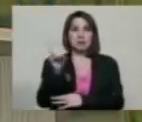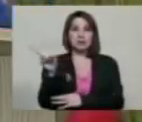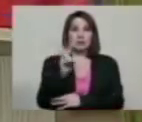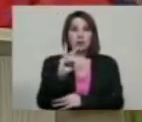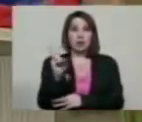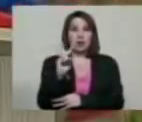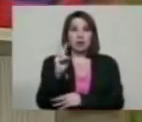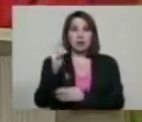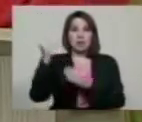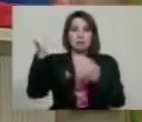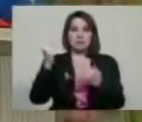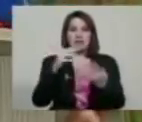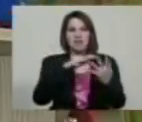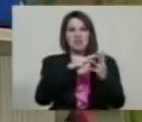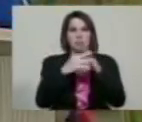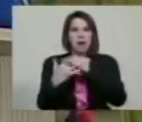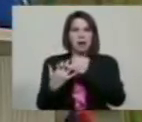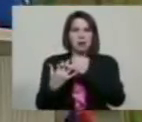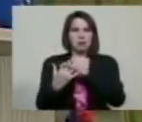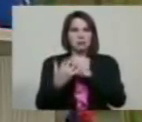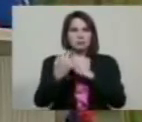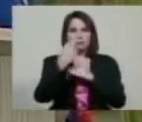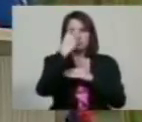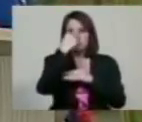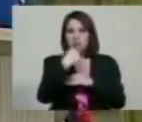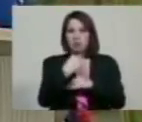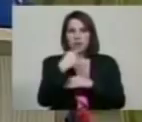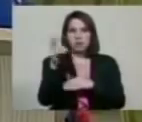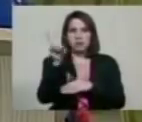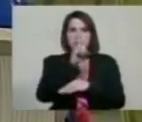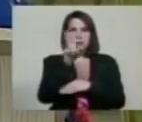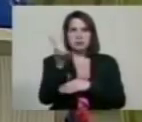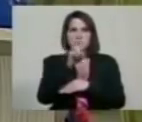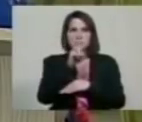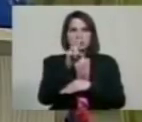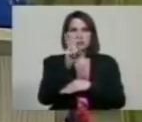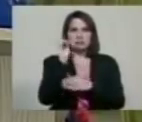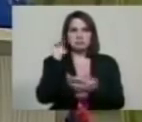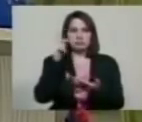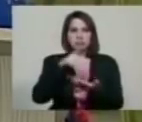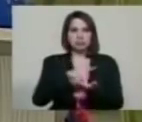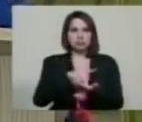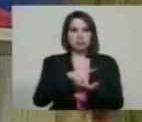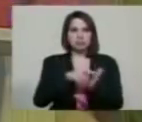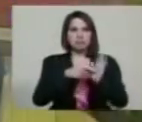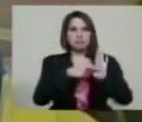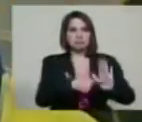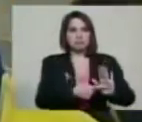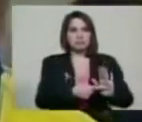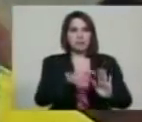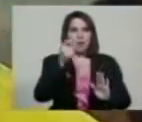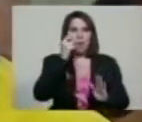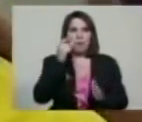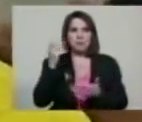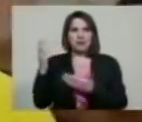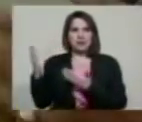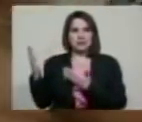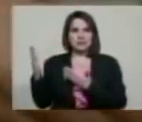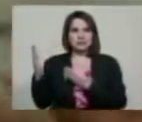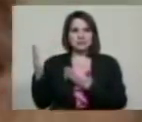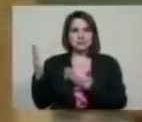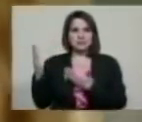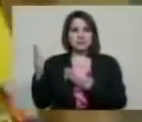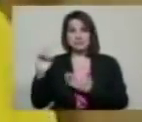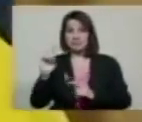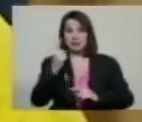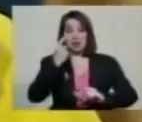venía de un barrio humilde de Venezuela, y está aquí nuestro Francisco Morochito Rodríguez, como un